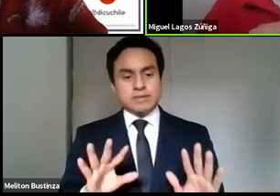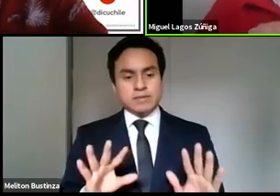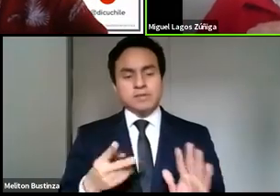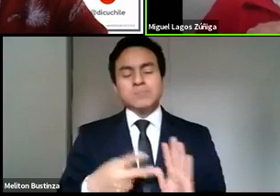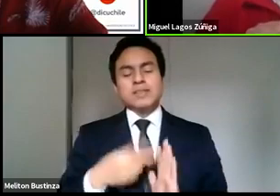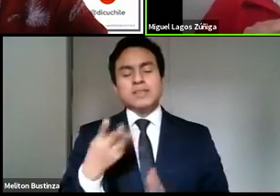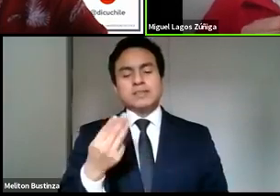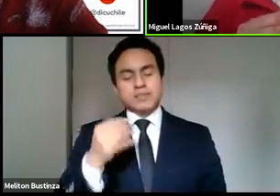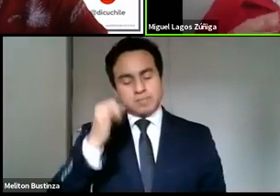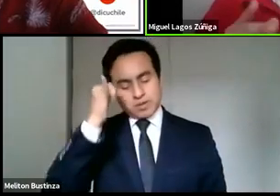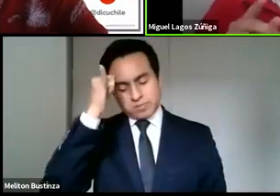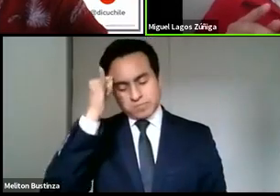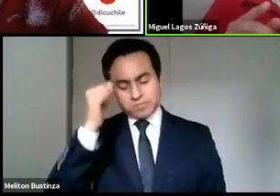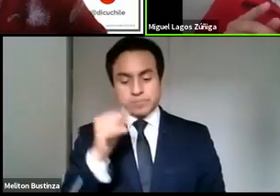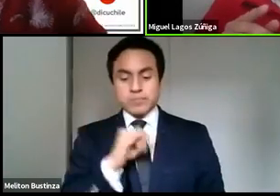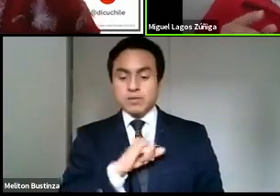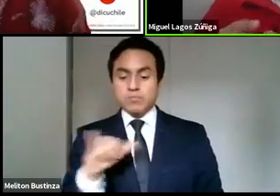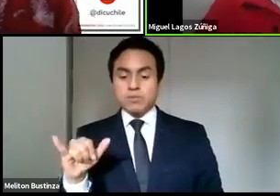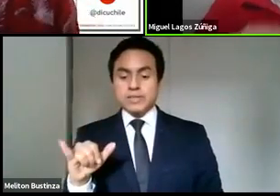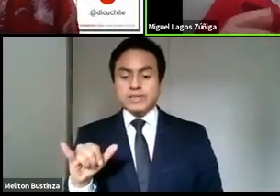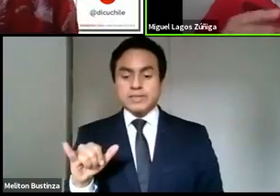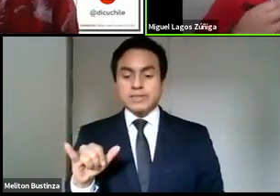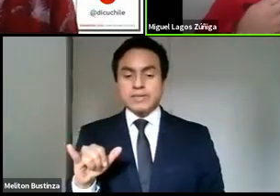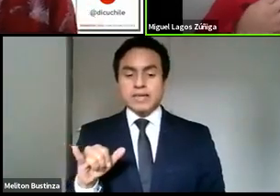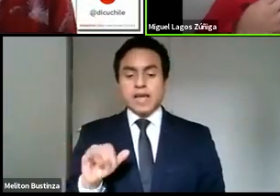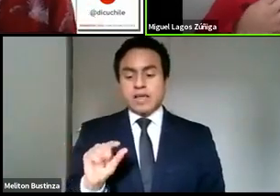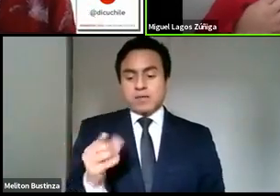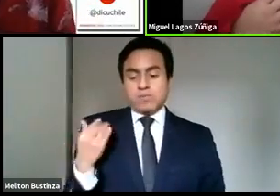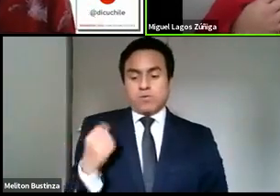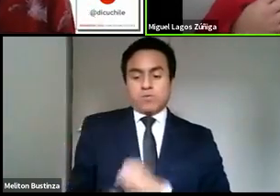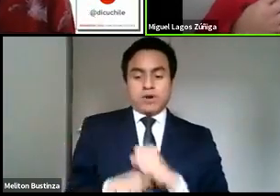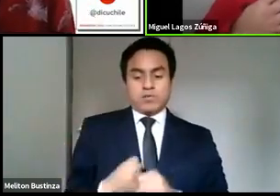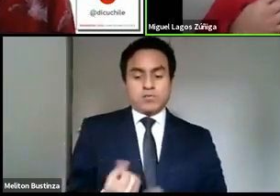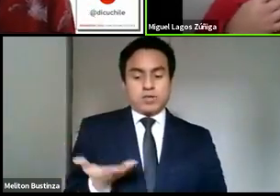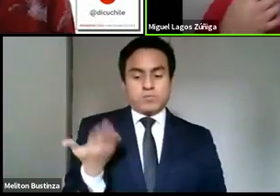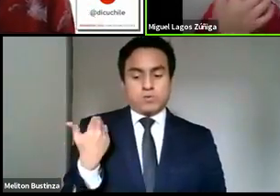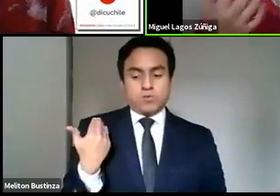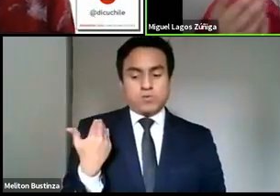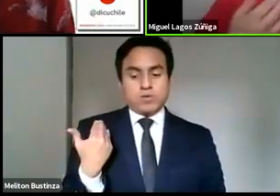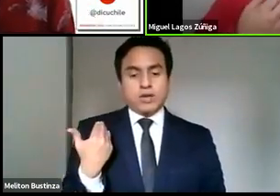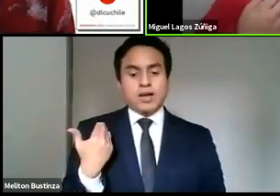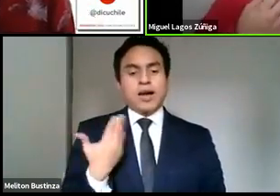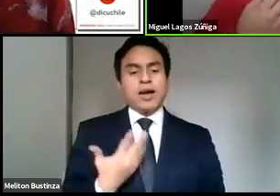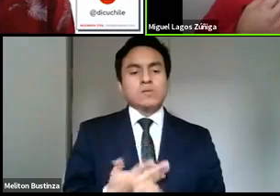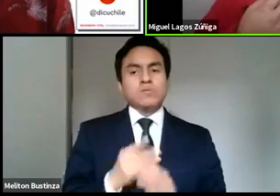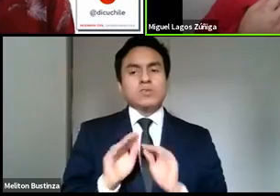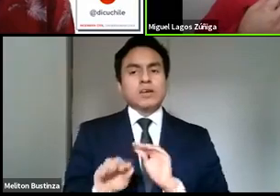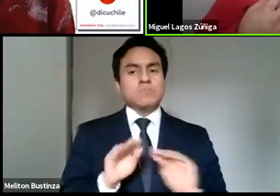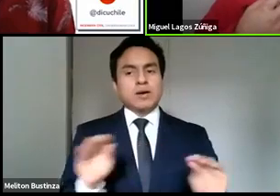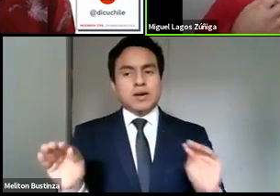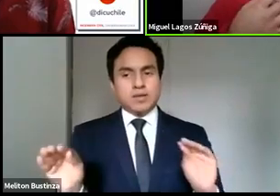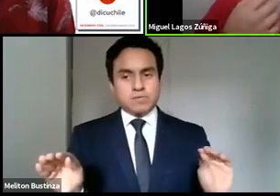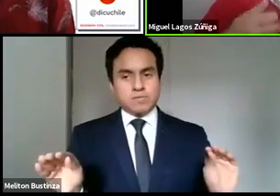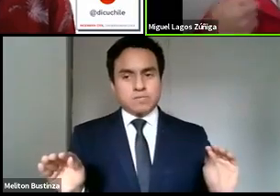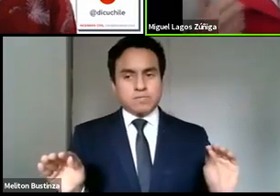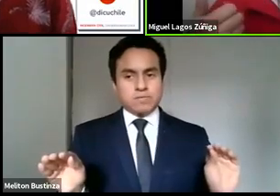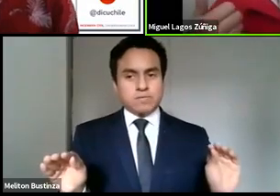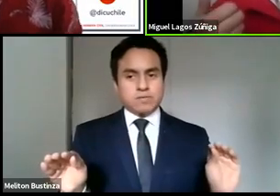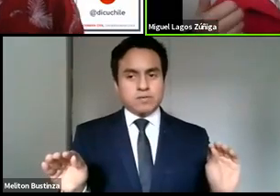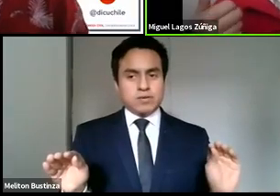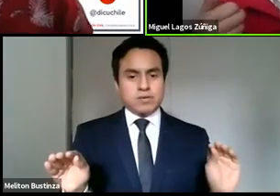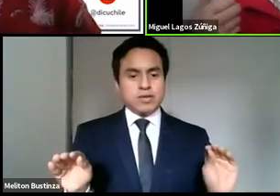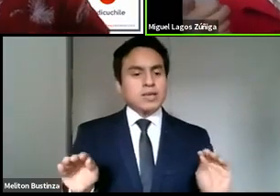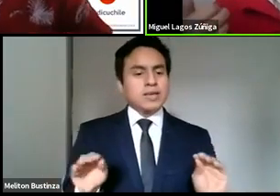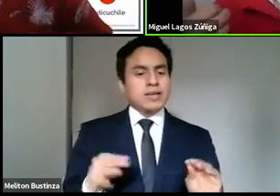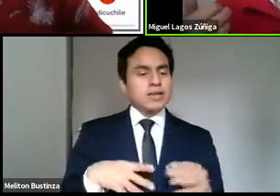2013, perdón, y luego, hace pocos años atrás, salió un llamado, como llamado a las almas, a